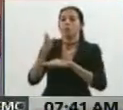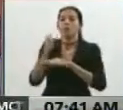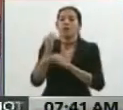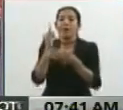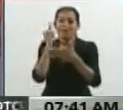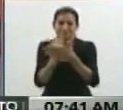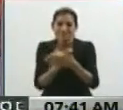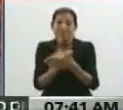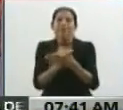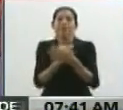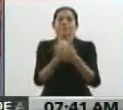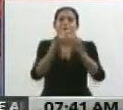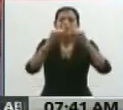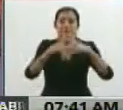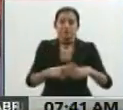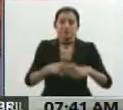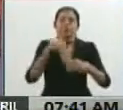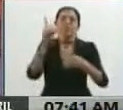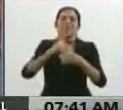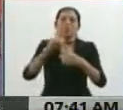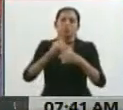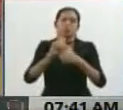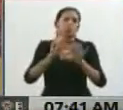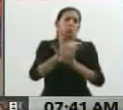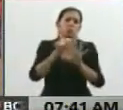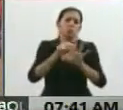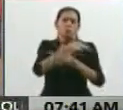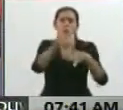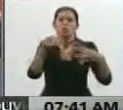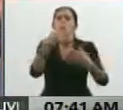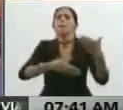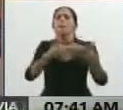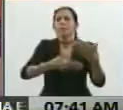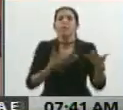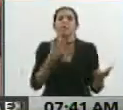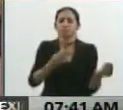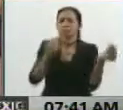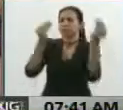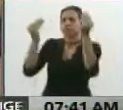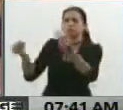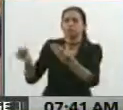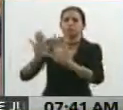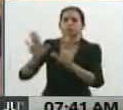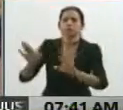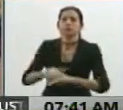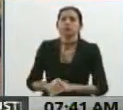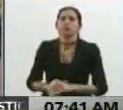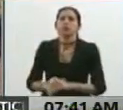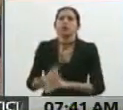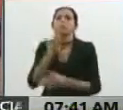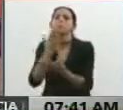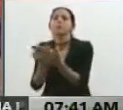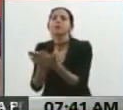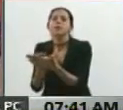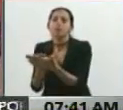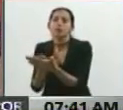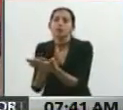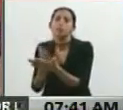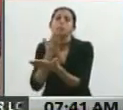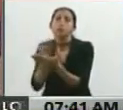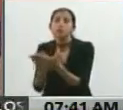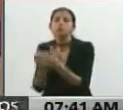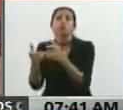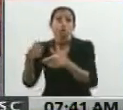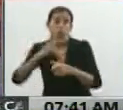con estos requisitos que son cuatro o cinco requisitos que estamos exigiendo básicos nosotros vamos a analizar qué vas a hacer con tu rp y te vamos a otorgar un